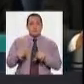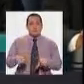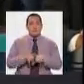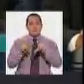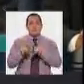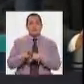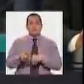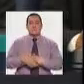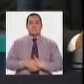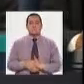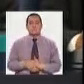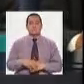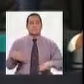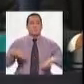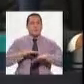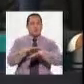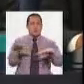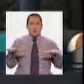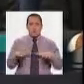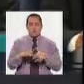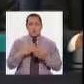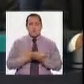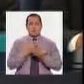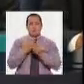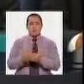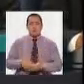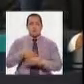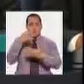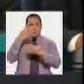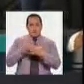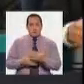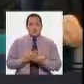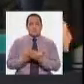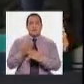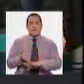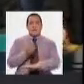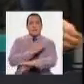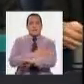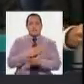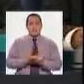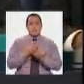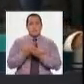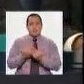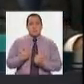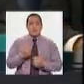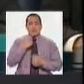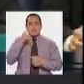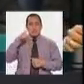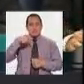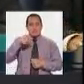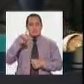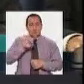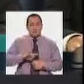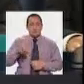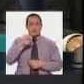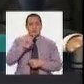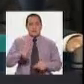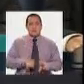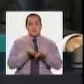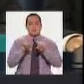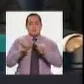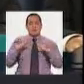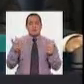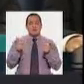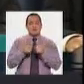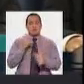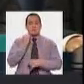adicionalmente, todas las pruebas y peritajes que se recabaron para ser utilizadas ante la